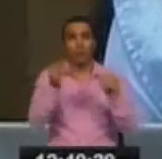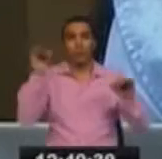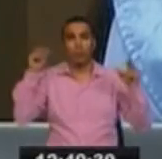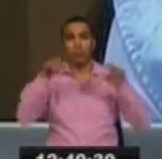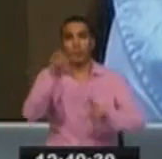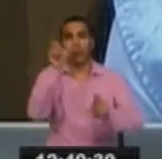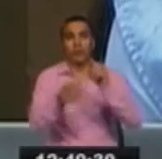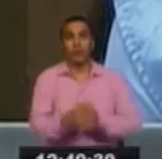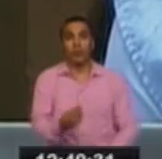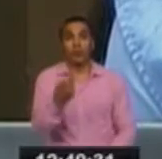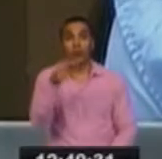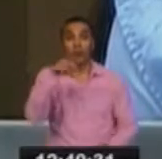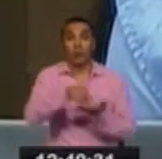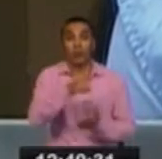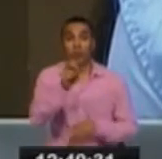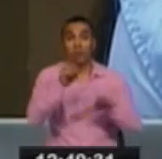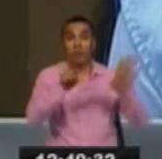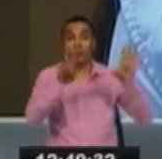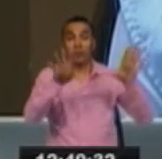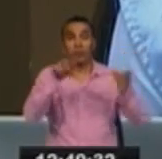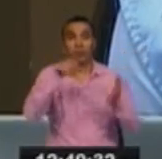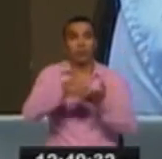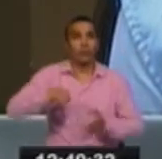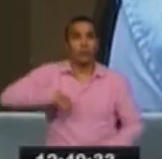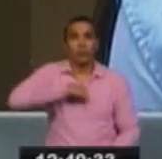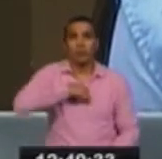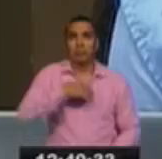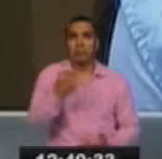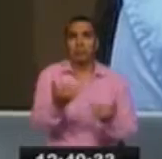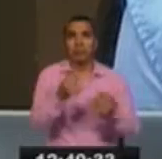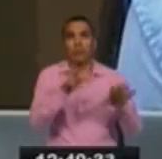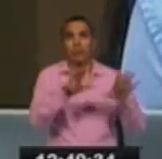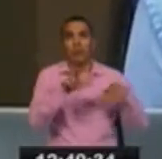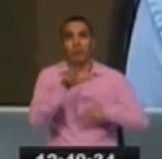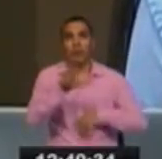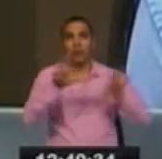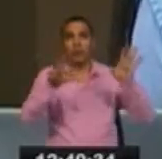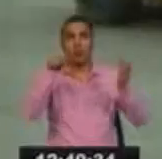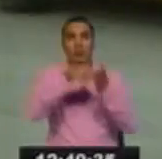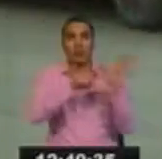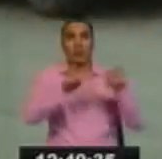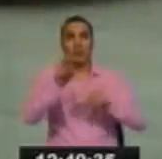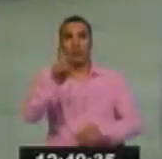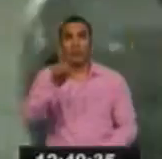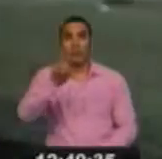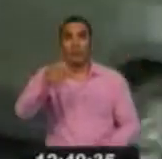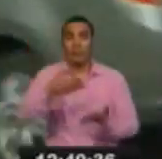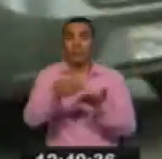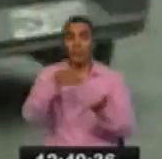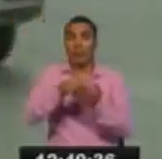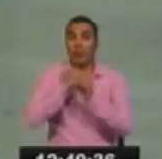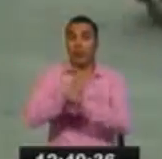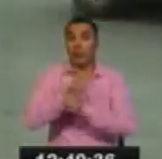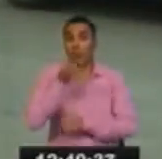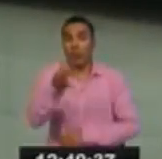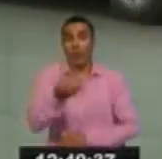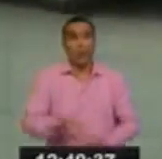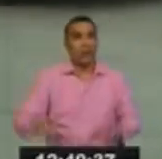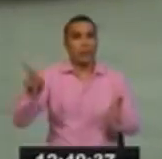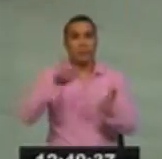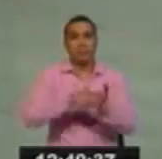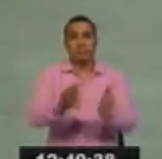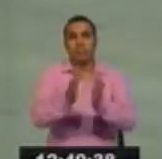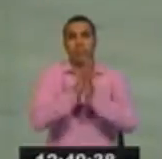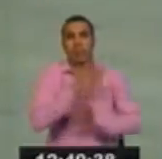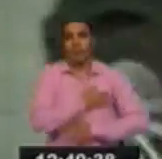De 11.279 hemos pasado actualmente a 38.602. Por todo esto, la Defensoría del Pueblo ratifica el